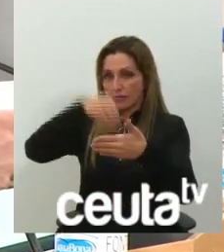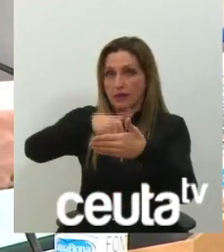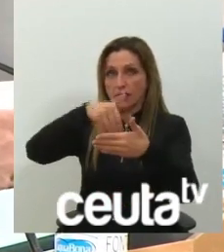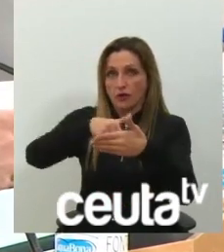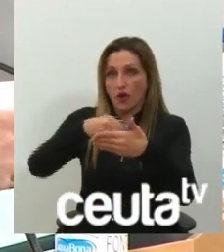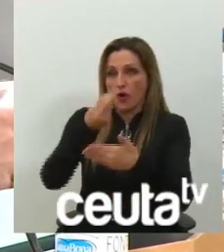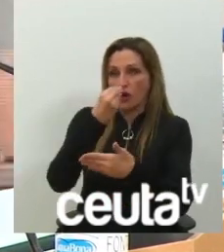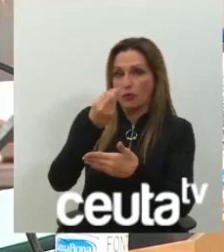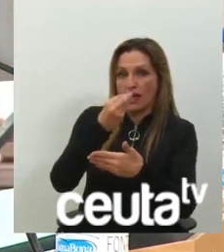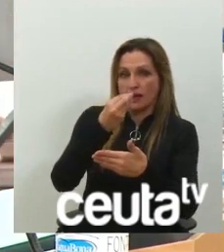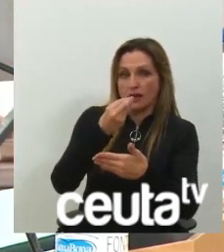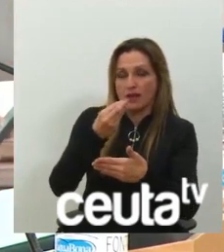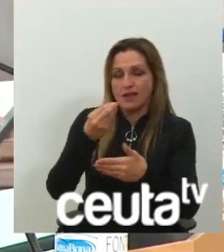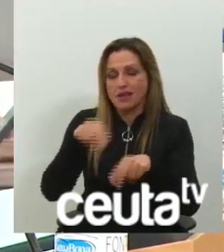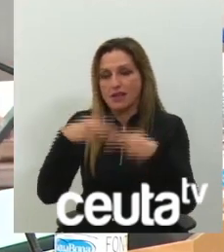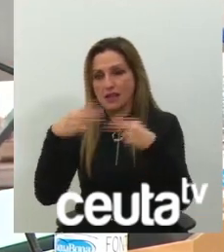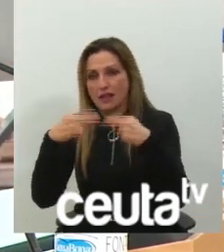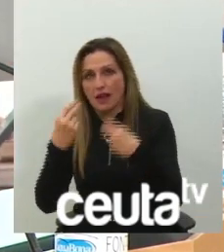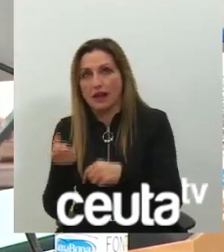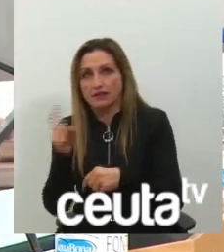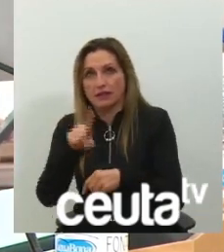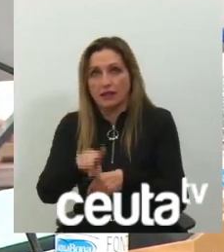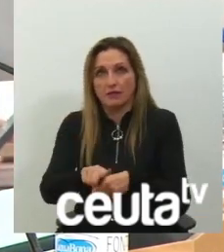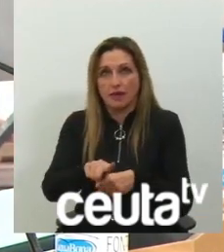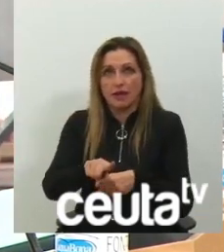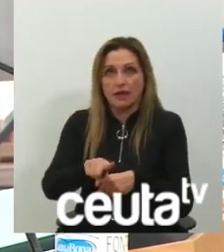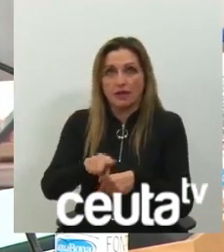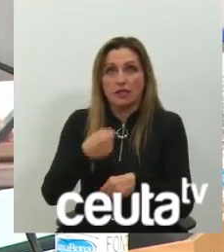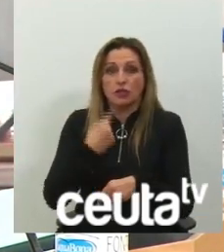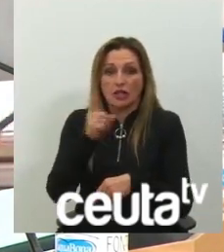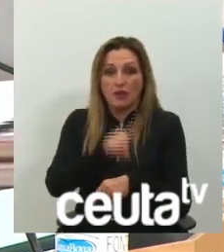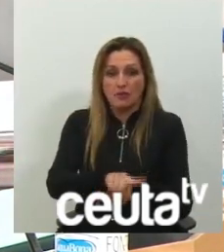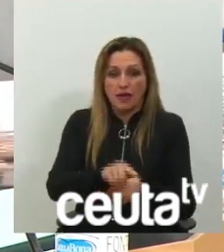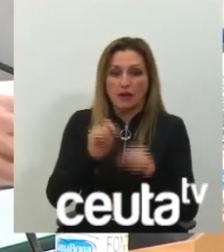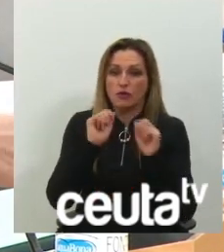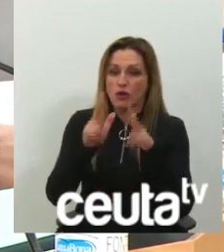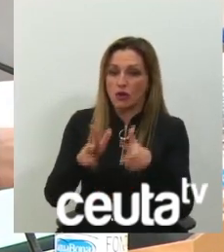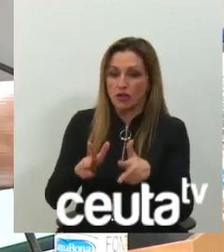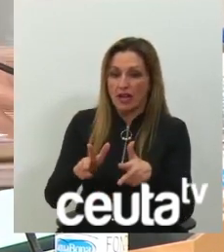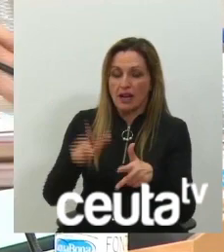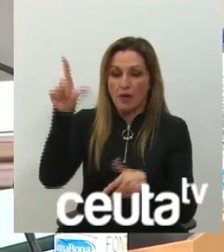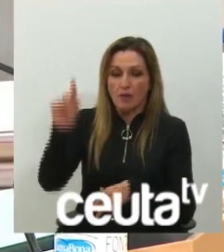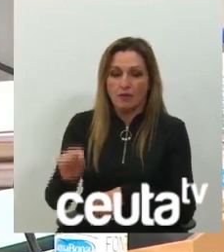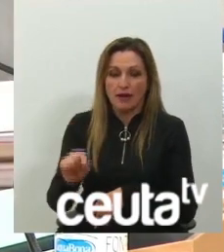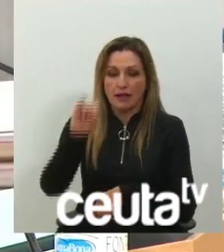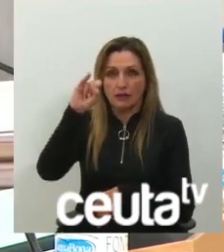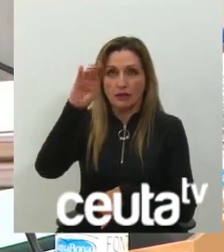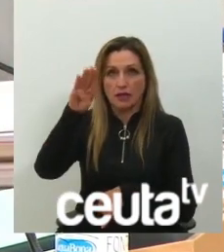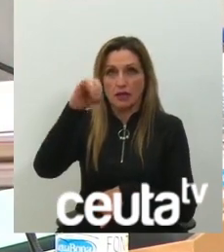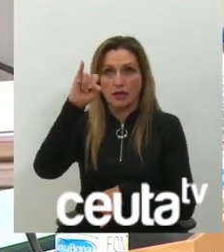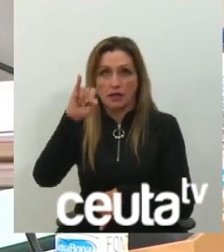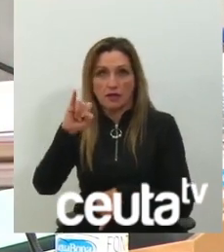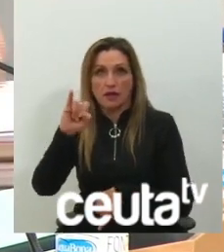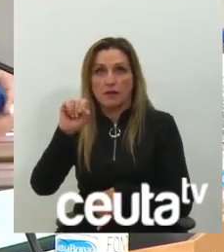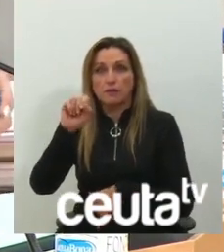cenar y en eso se van los 180 euros incluso le puedo decir el hotel que me ha alojado un hotel barato un hotel ibis de dos estrellas ya que